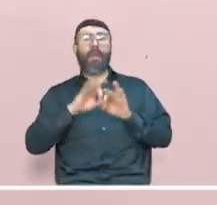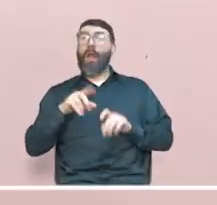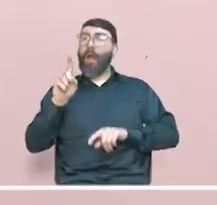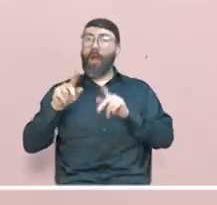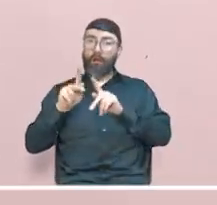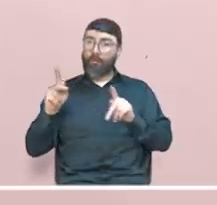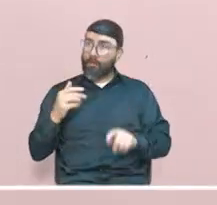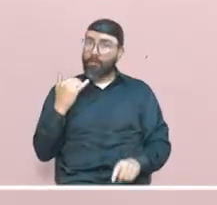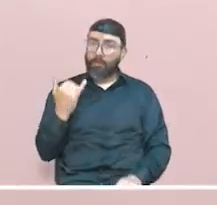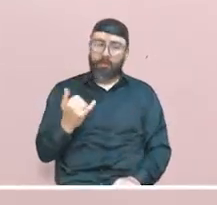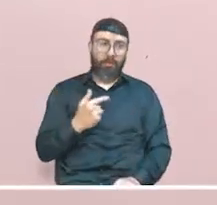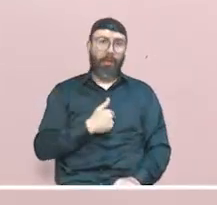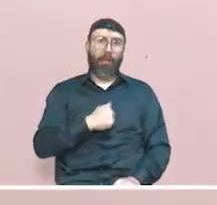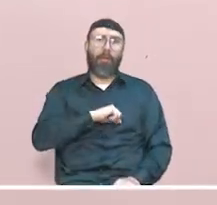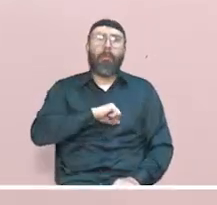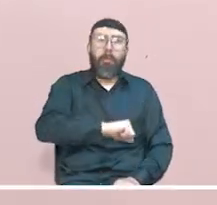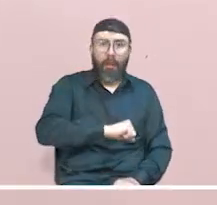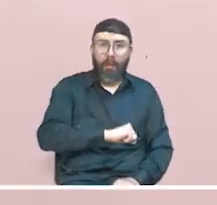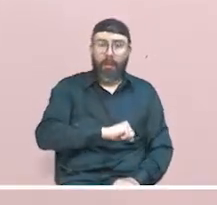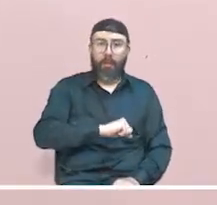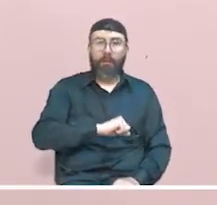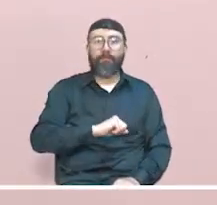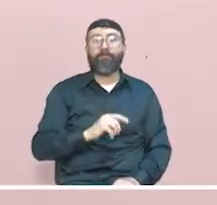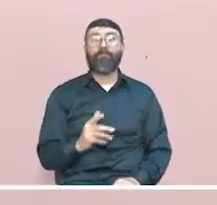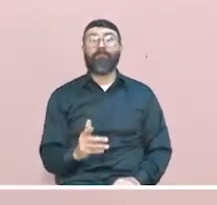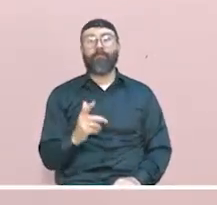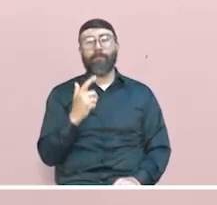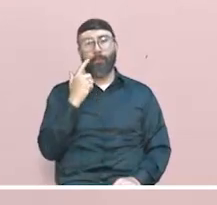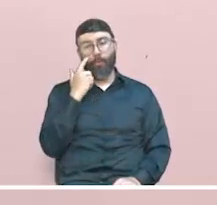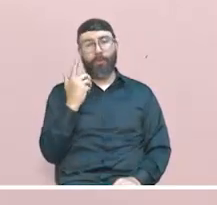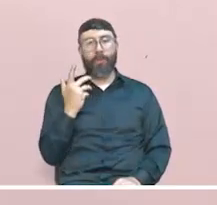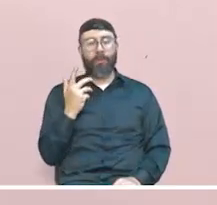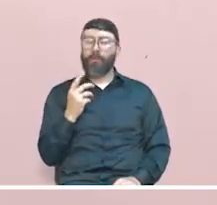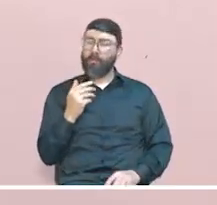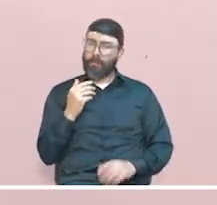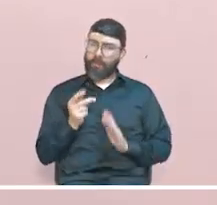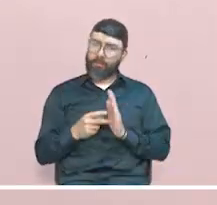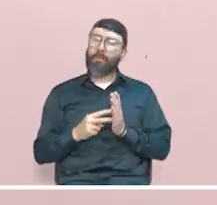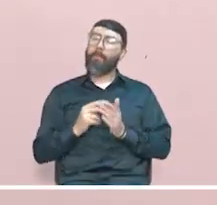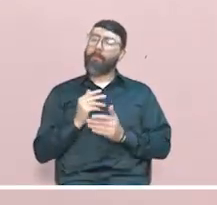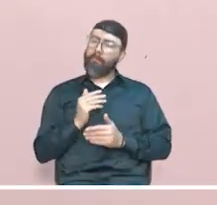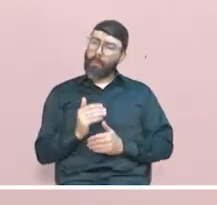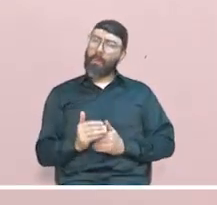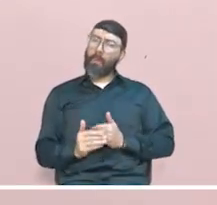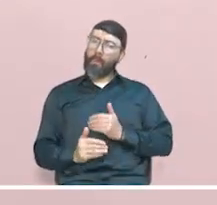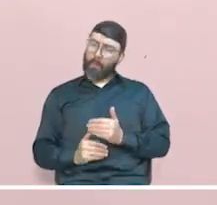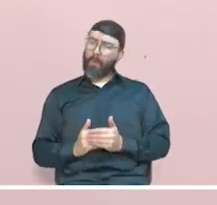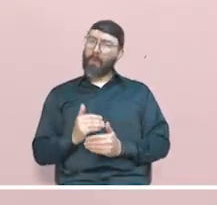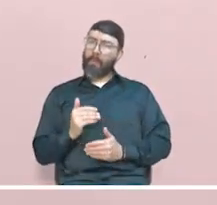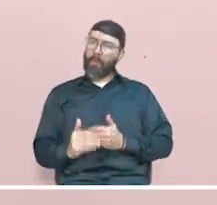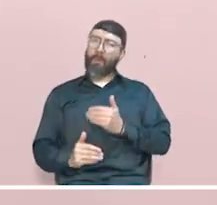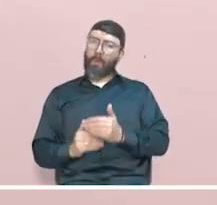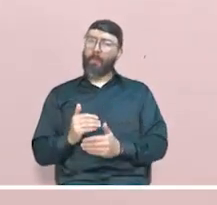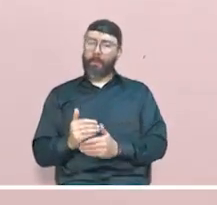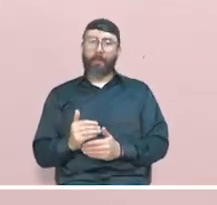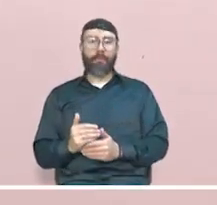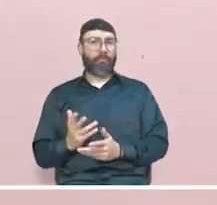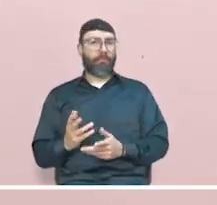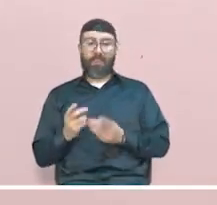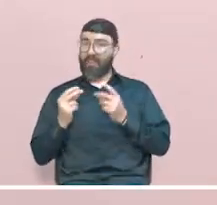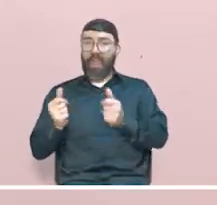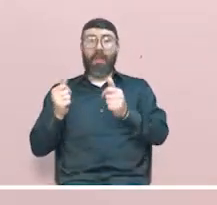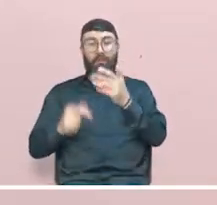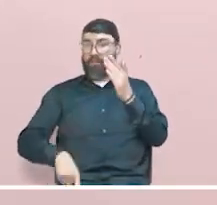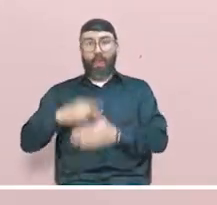que terminan infartadas. Entonces, no es adecuado, o sea, siempre hay que hacer una progresión en